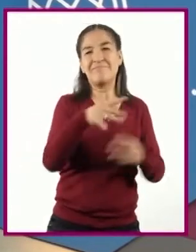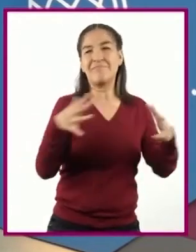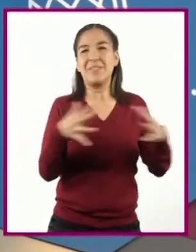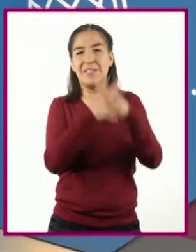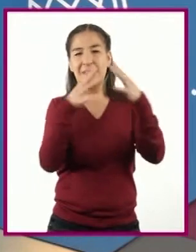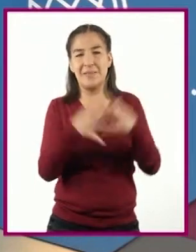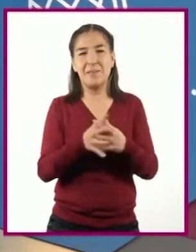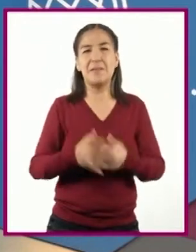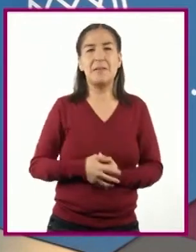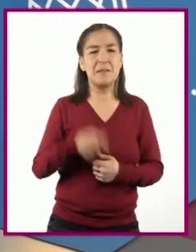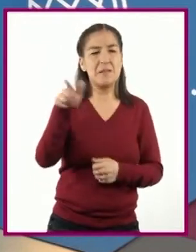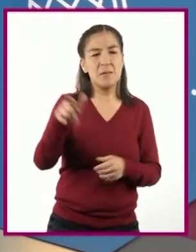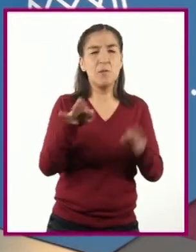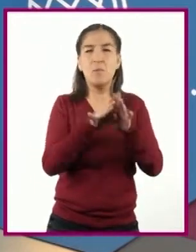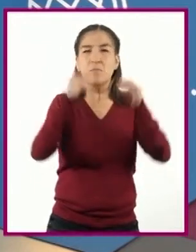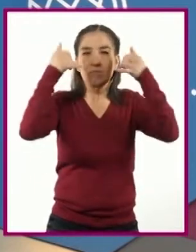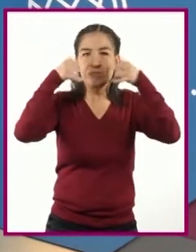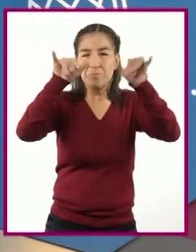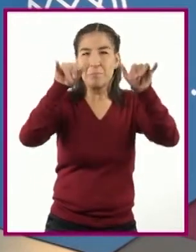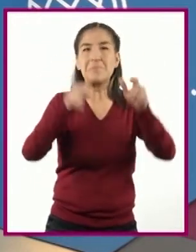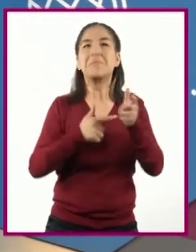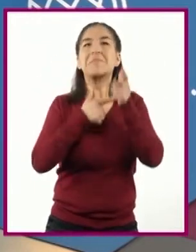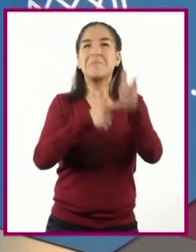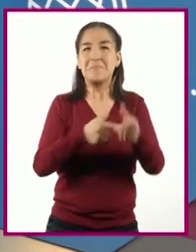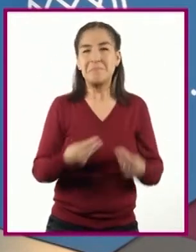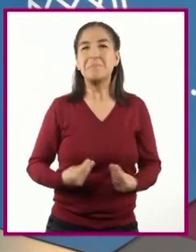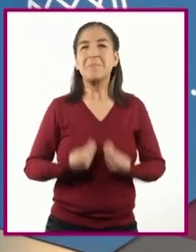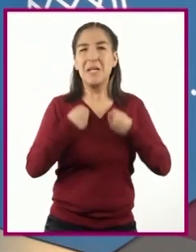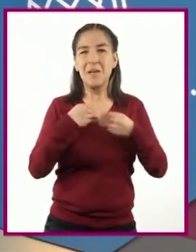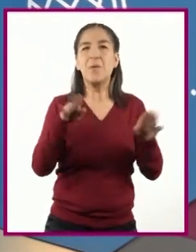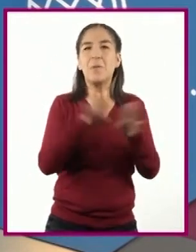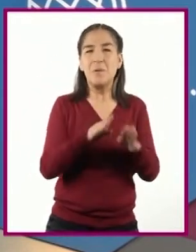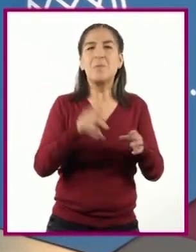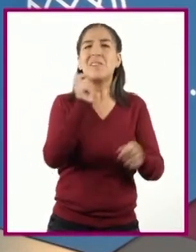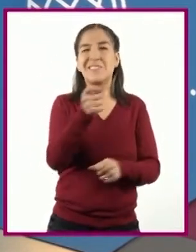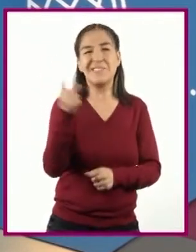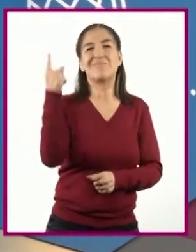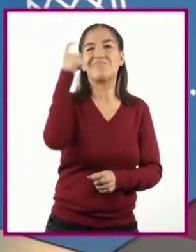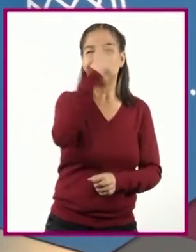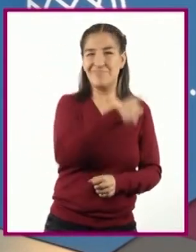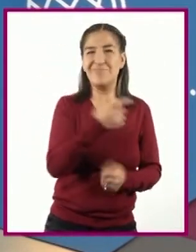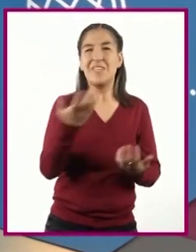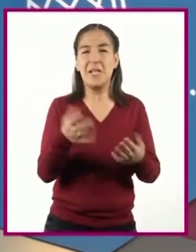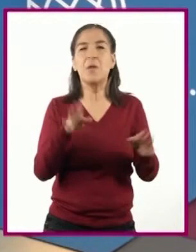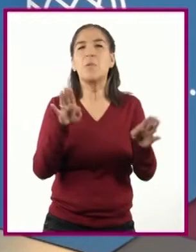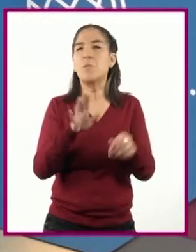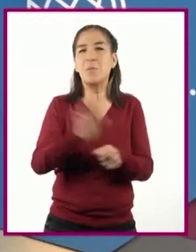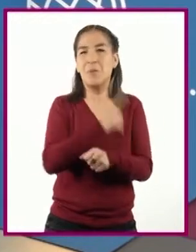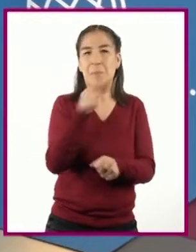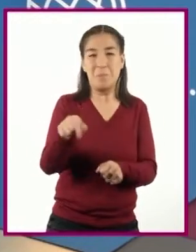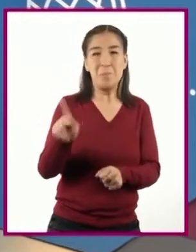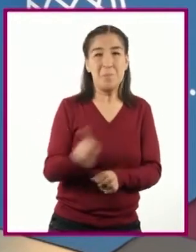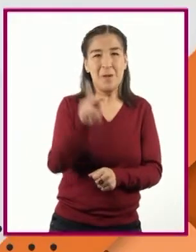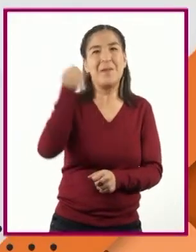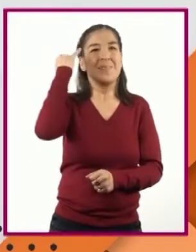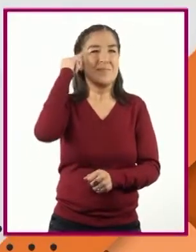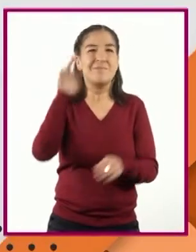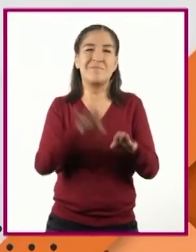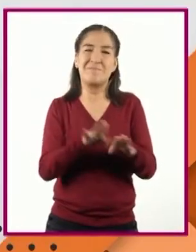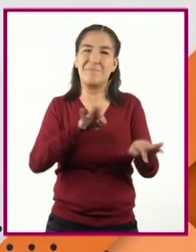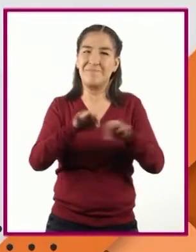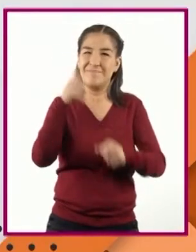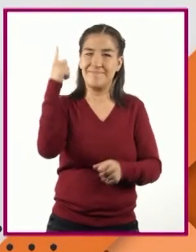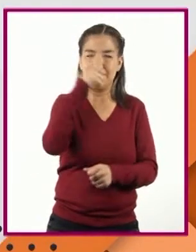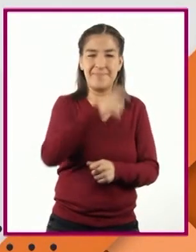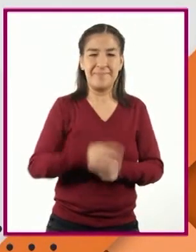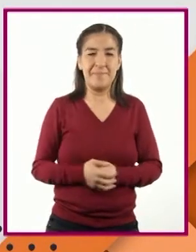contraste, la agricultura sobrevivió, pero lo hizo en condiciones muy difíciles, sobre todo para los pueblos indígenas. En